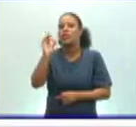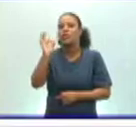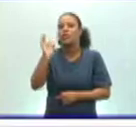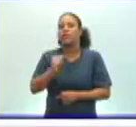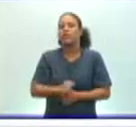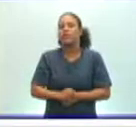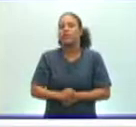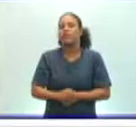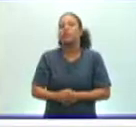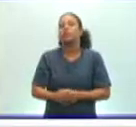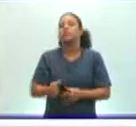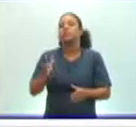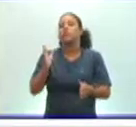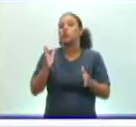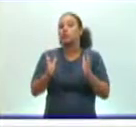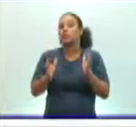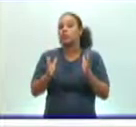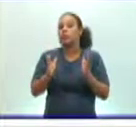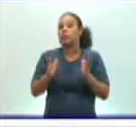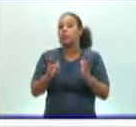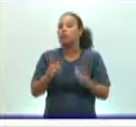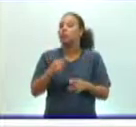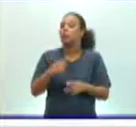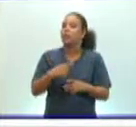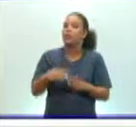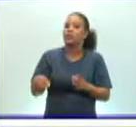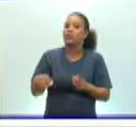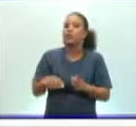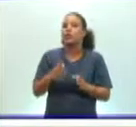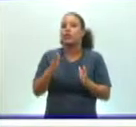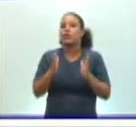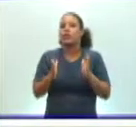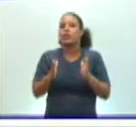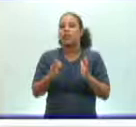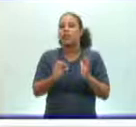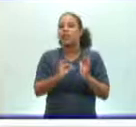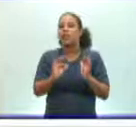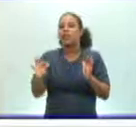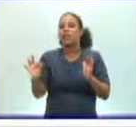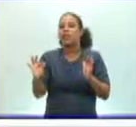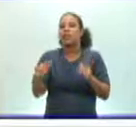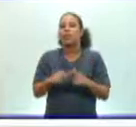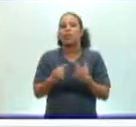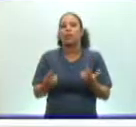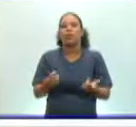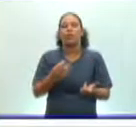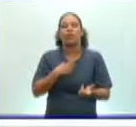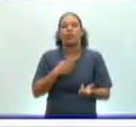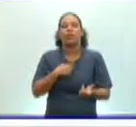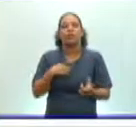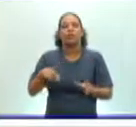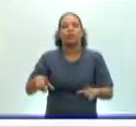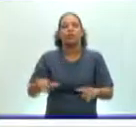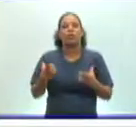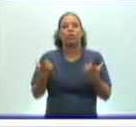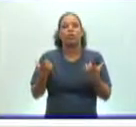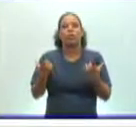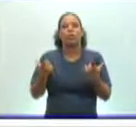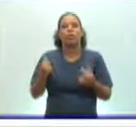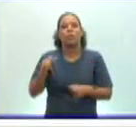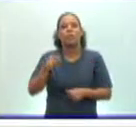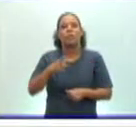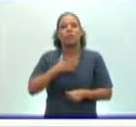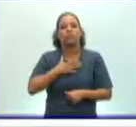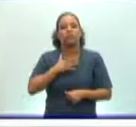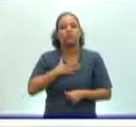que son segmentos de semirrecta. Sí, pero ¿qué condición deben cumplir estos segmentos